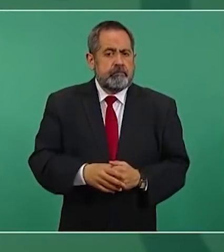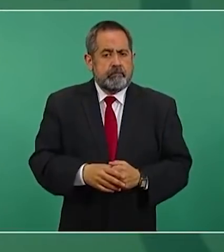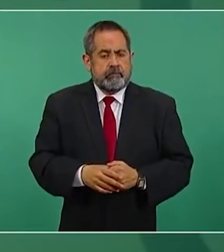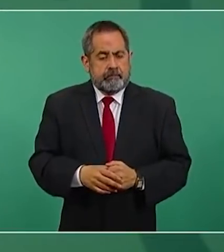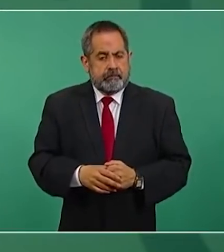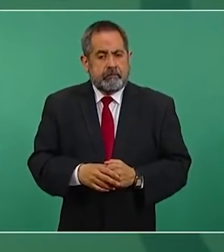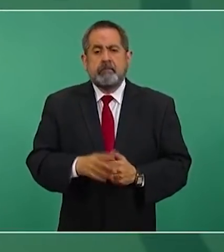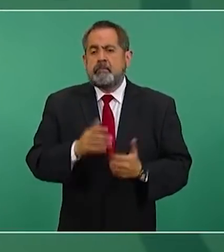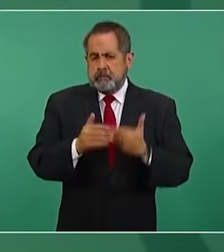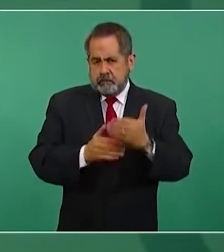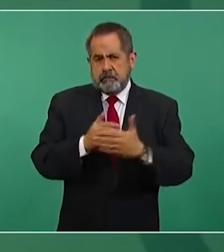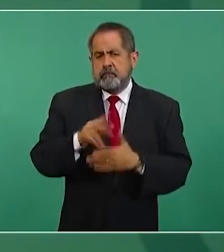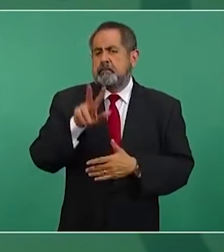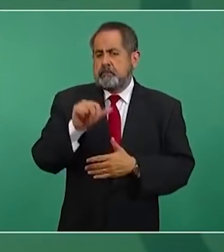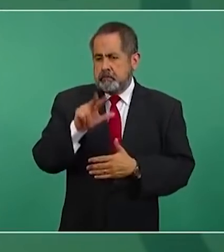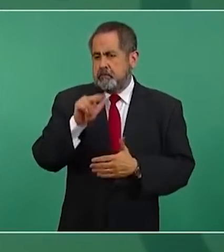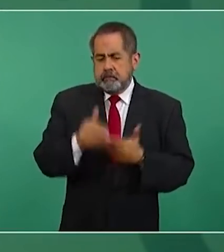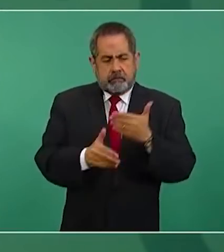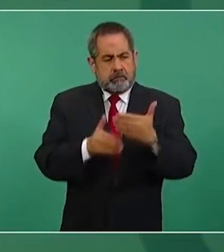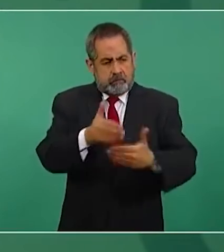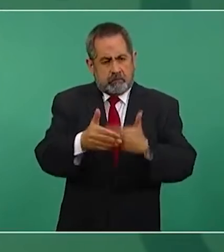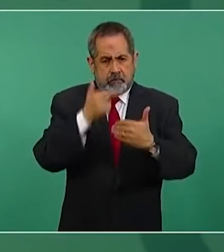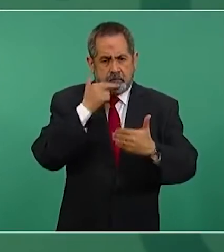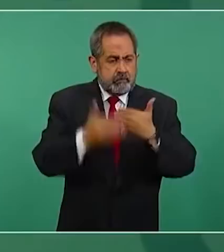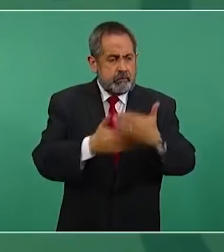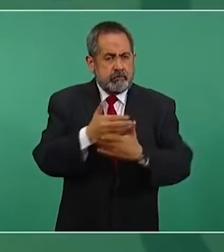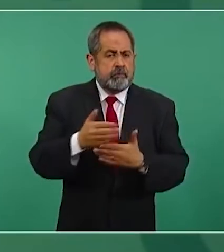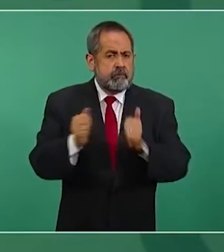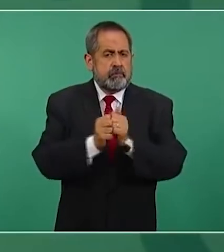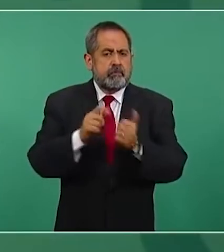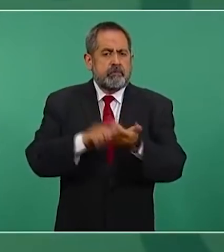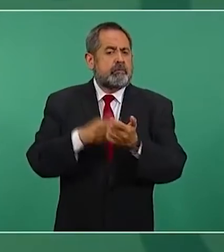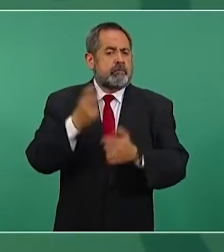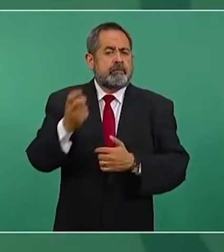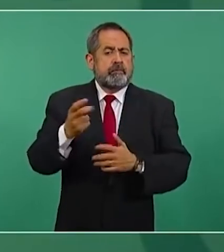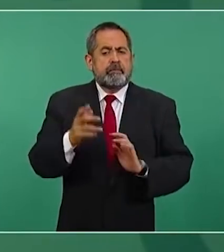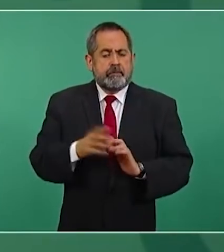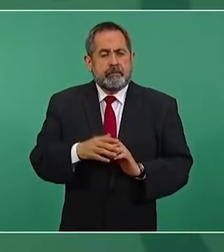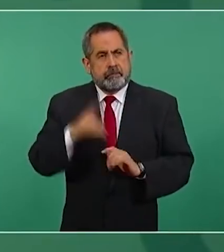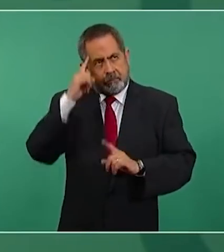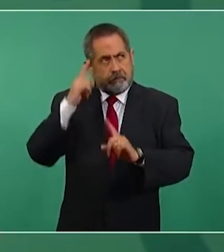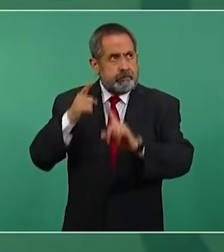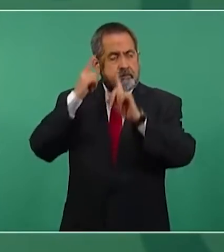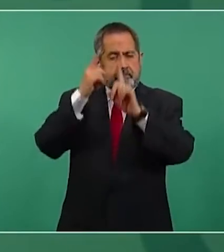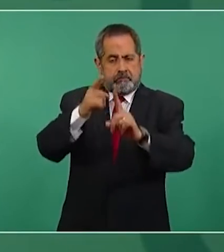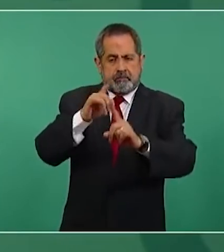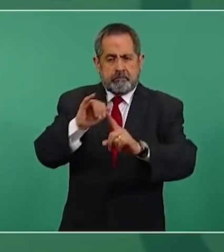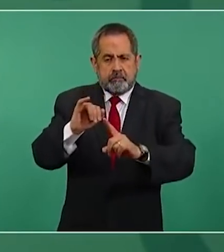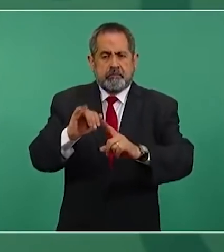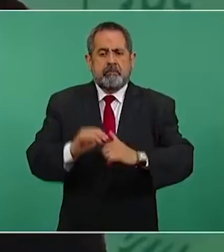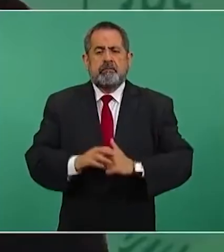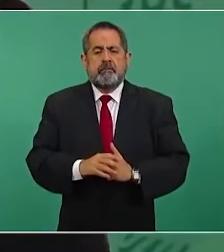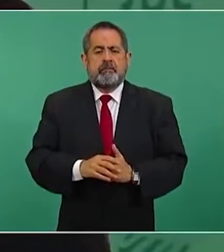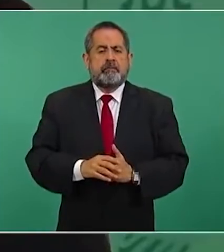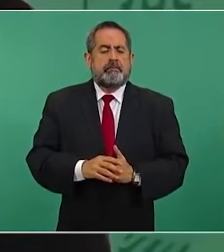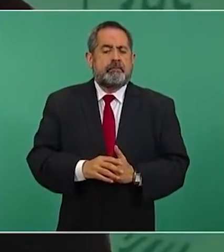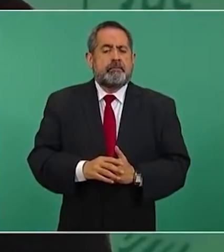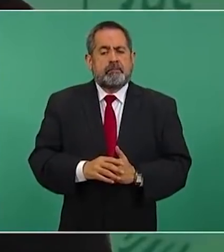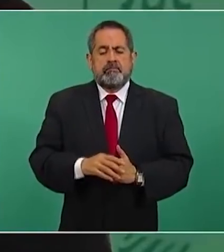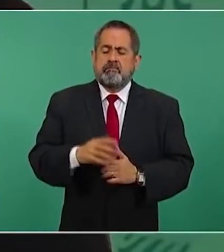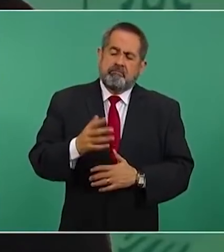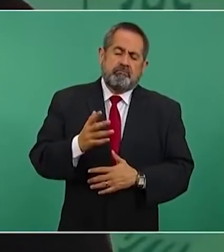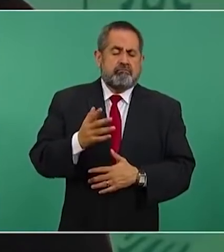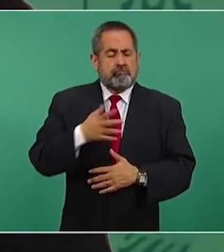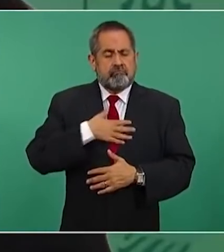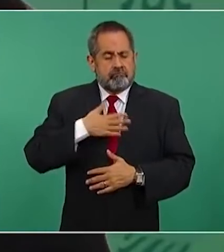y se ha avanzado con s a propósito y yo